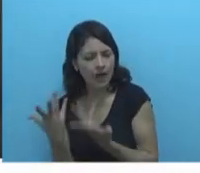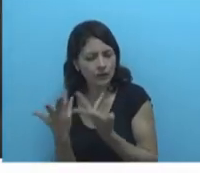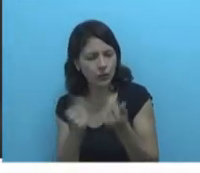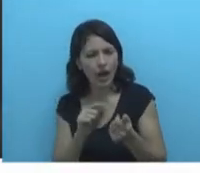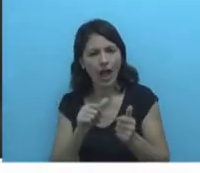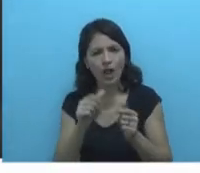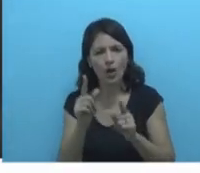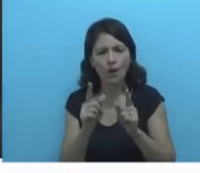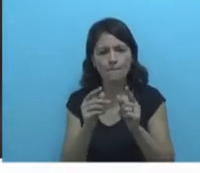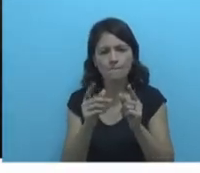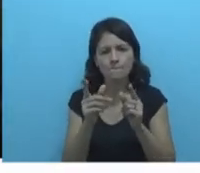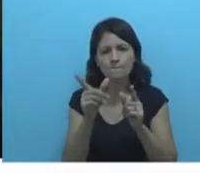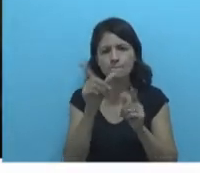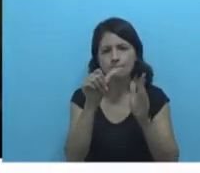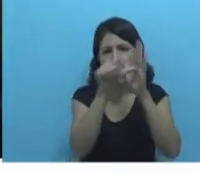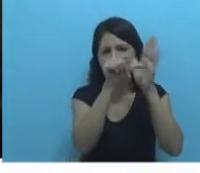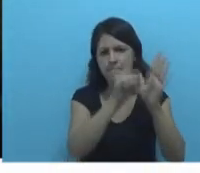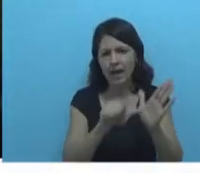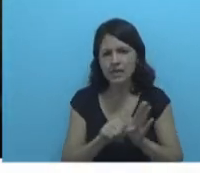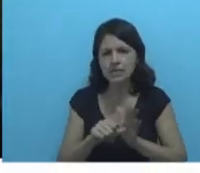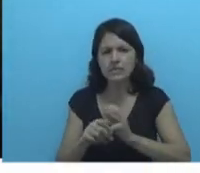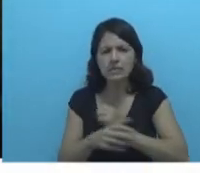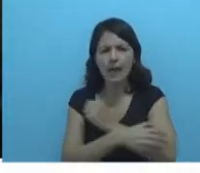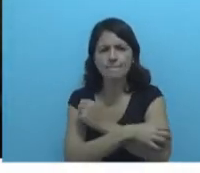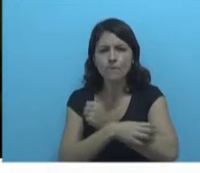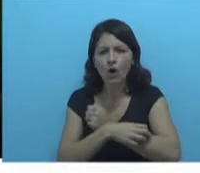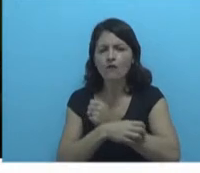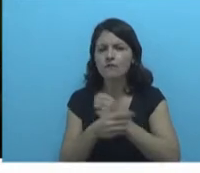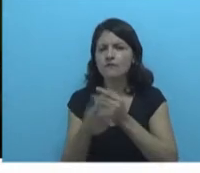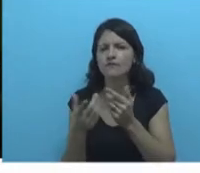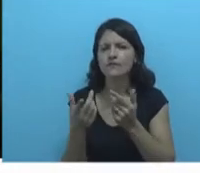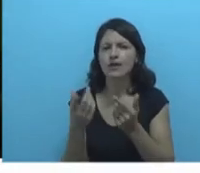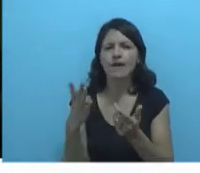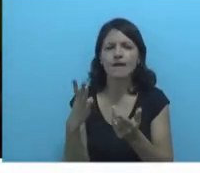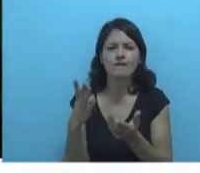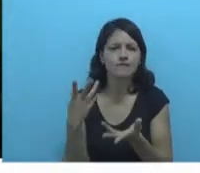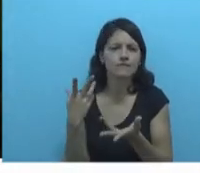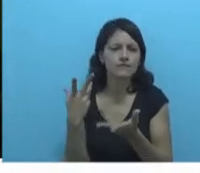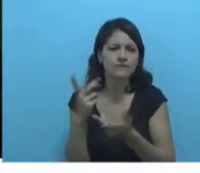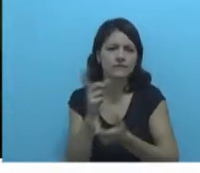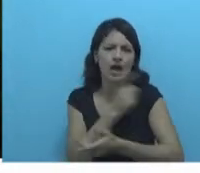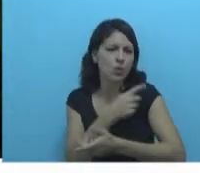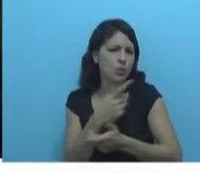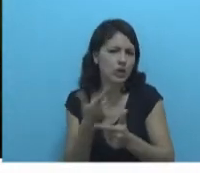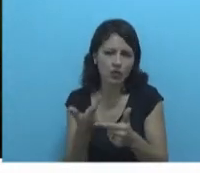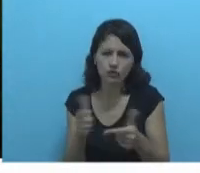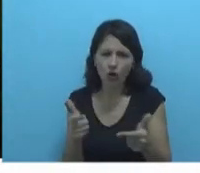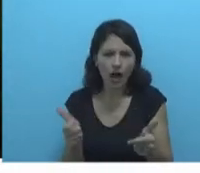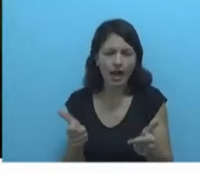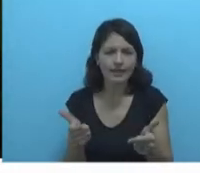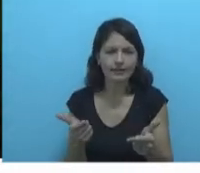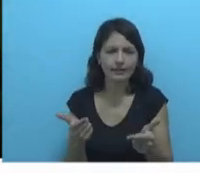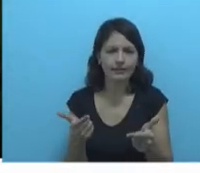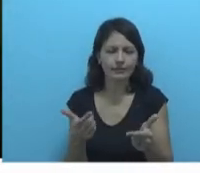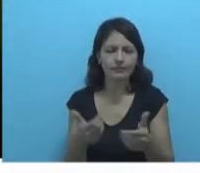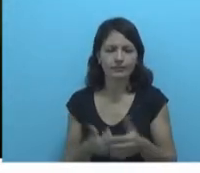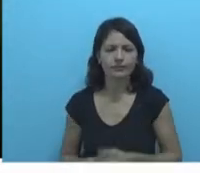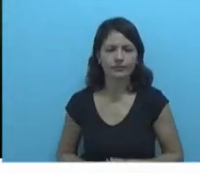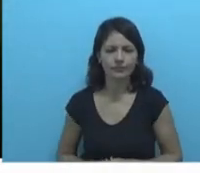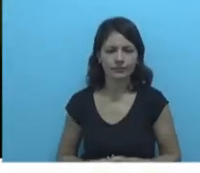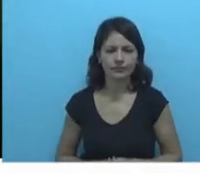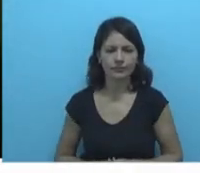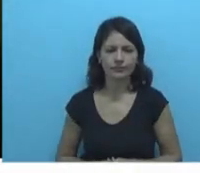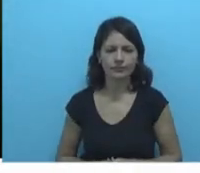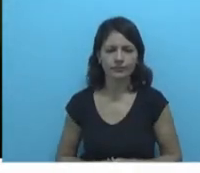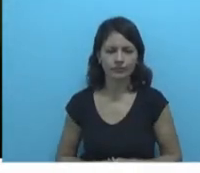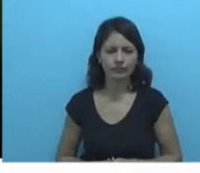pobres donde la población no tiene ni ha tenido acceso al mismo derecho.